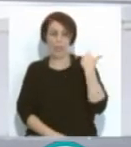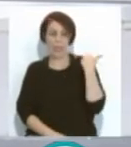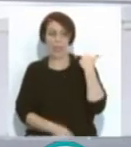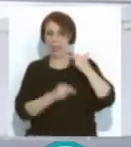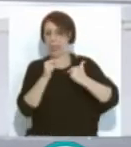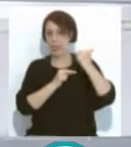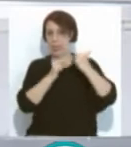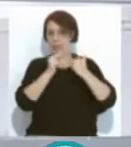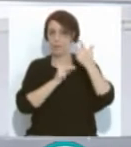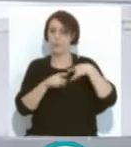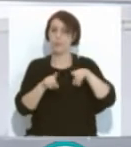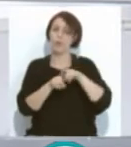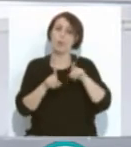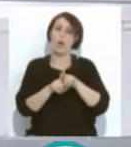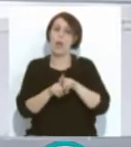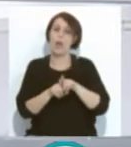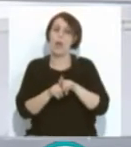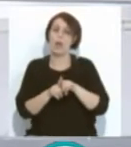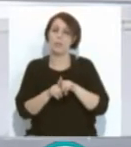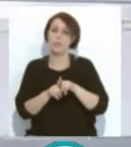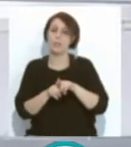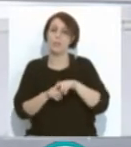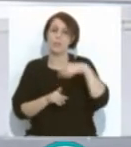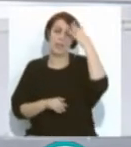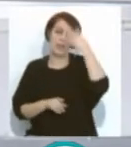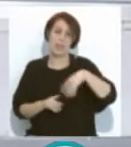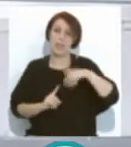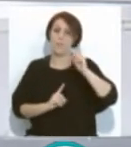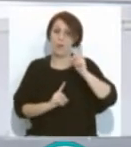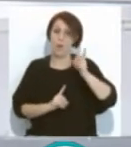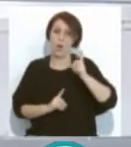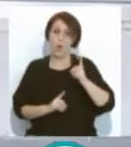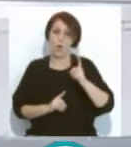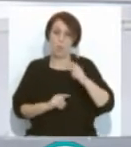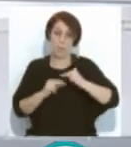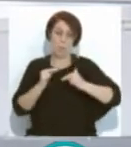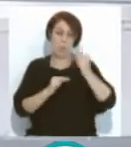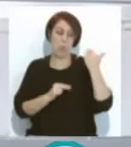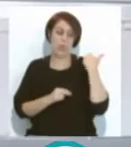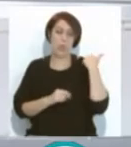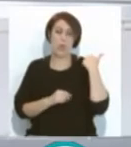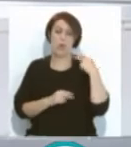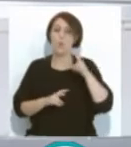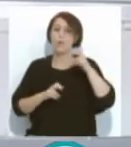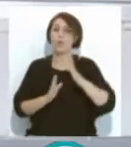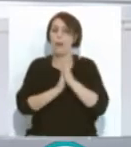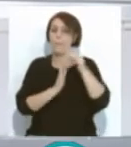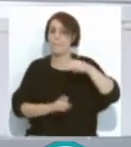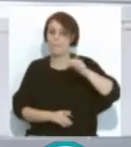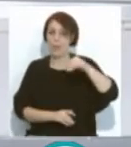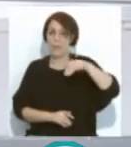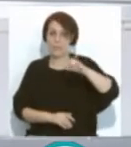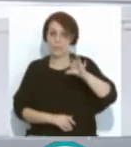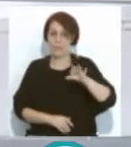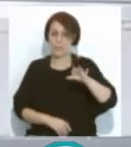mismo que el nuevo estadio del Athletic Club de Bilbao, o sea que el nuevo San Mamés, el histórico